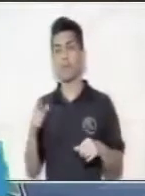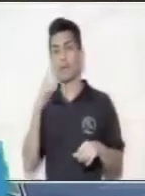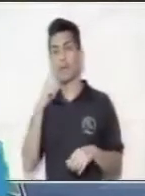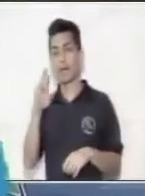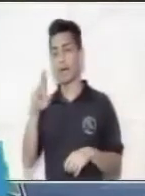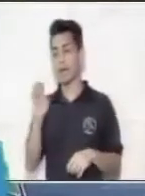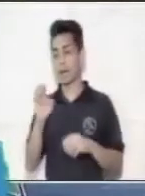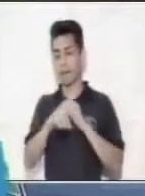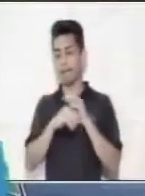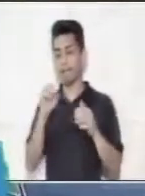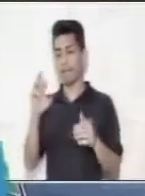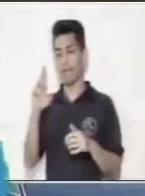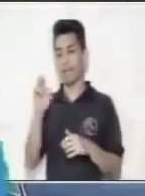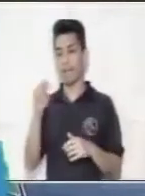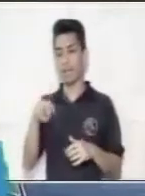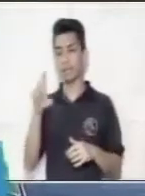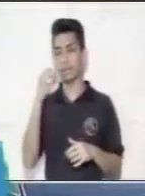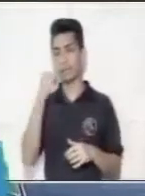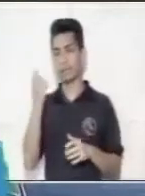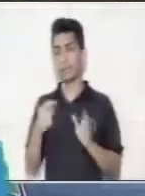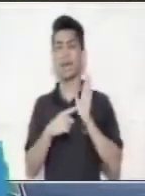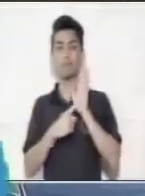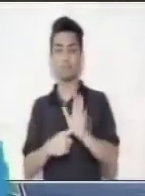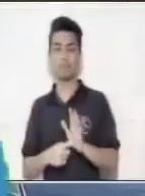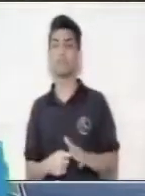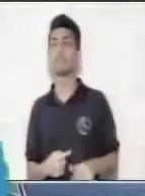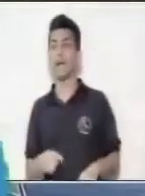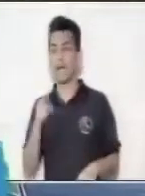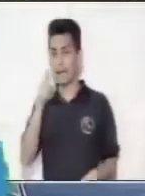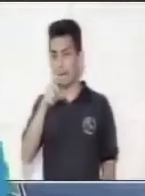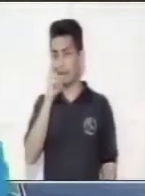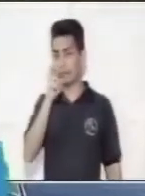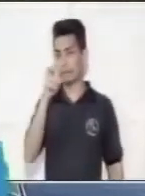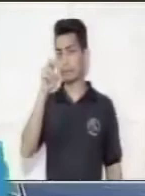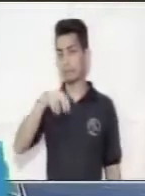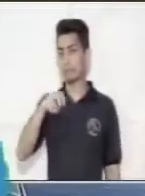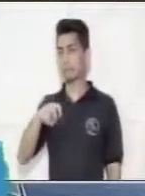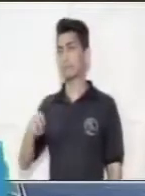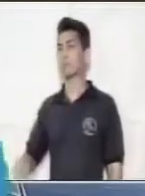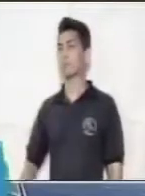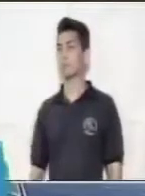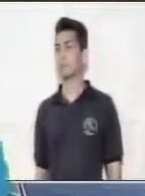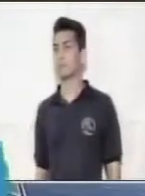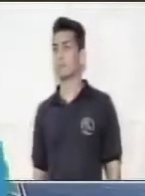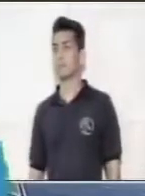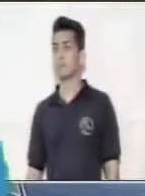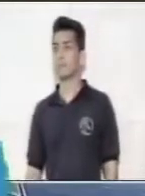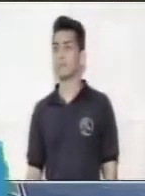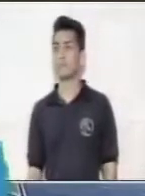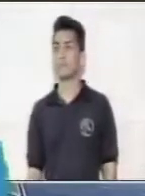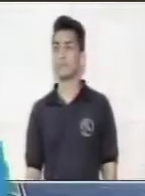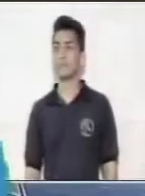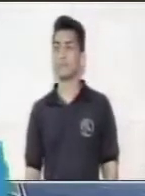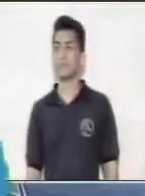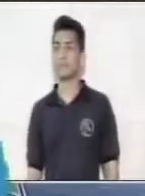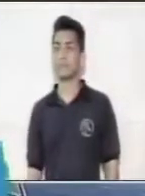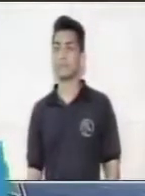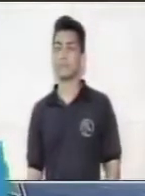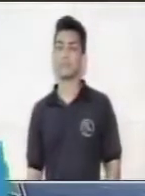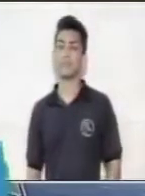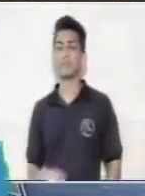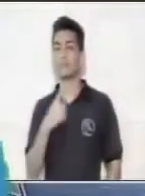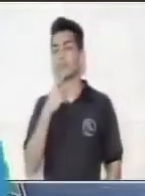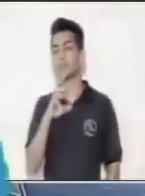Entonces, necesitamos de esas referencias, ¿verdad? Y entonces nos pueden decir, bueno, primero vamos a caminar